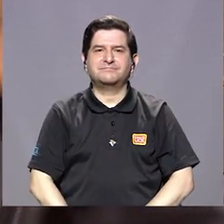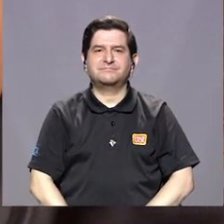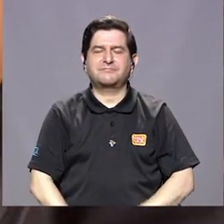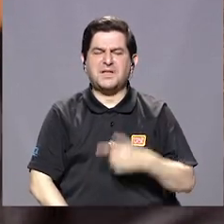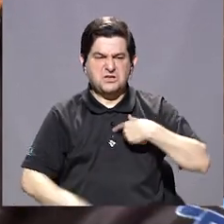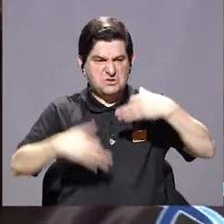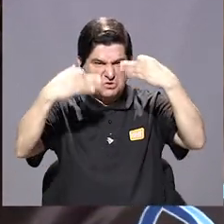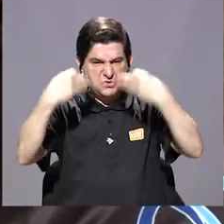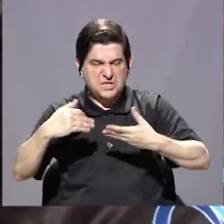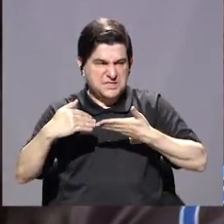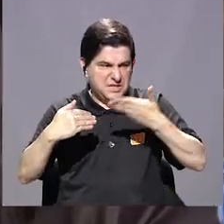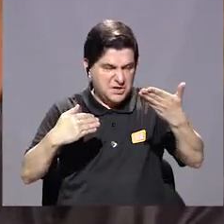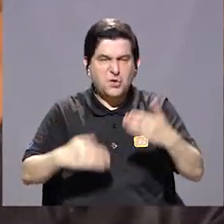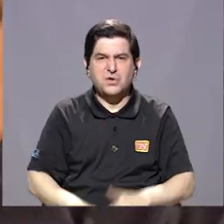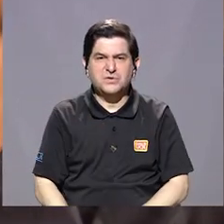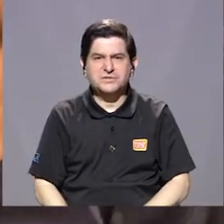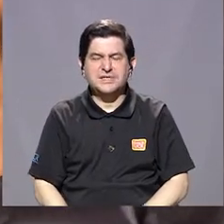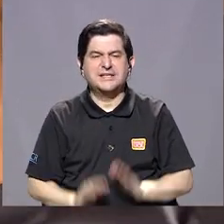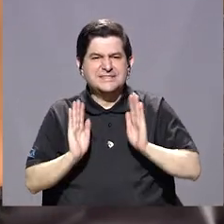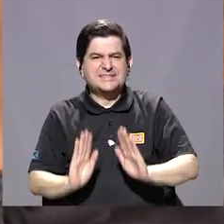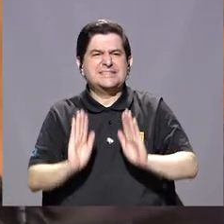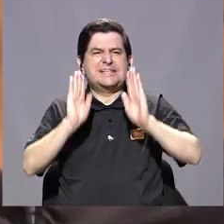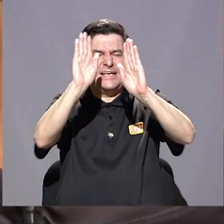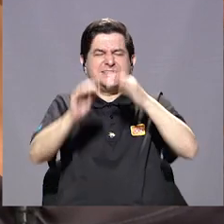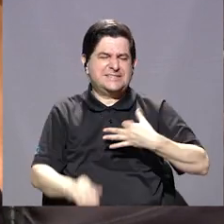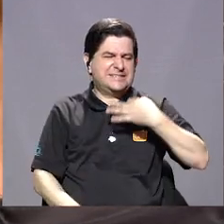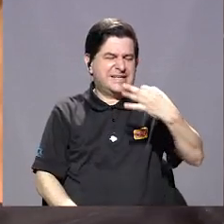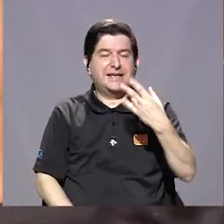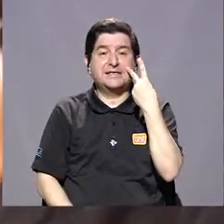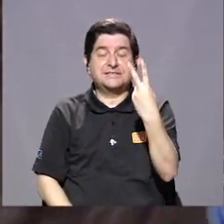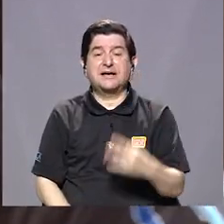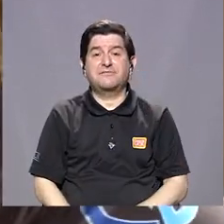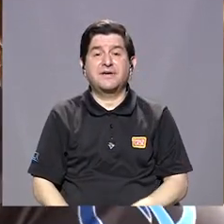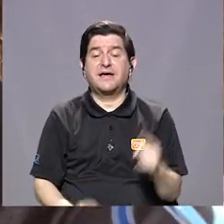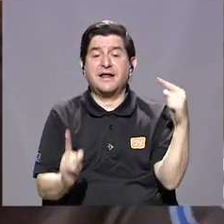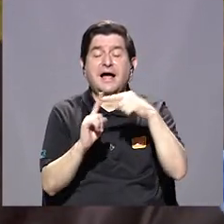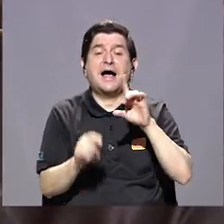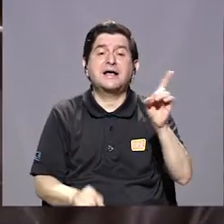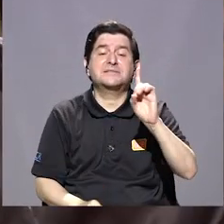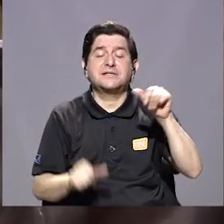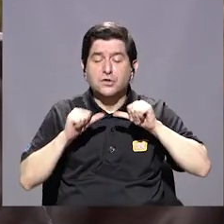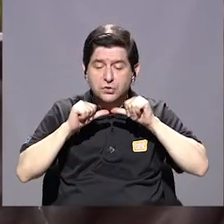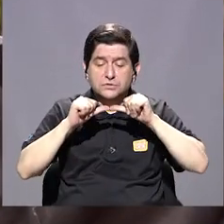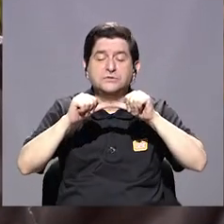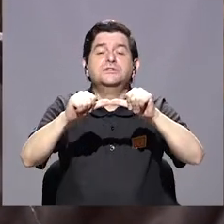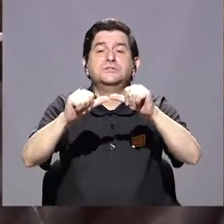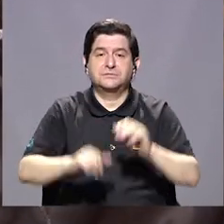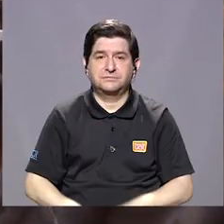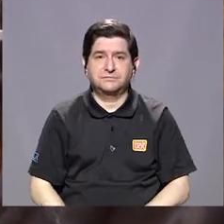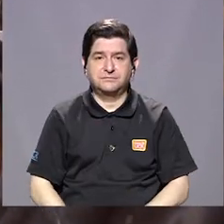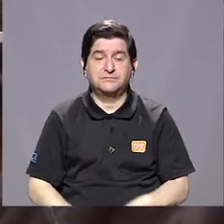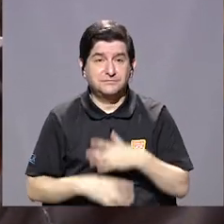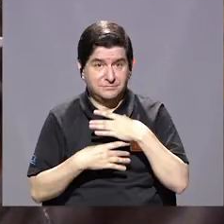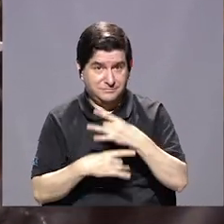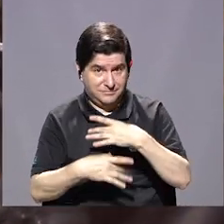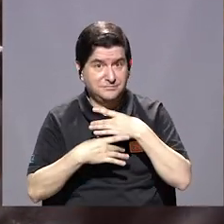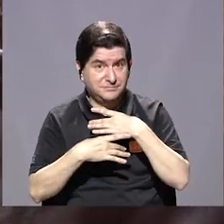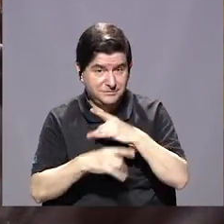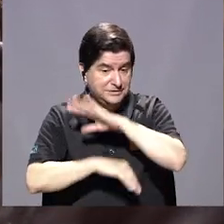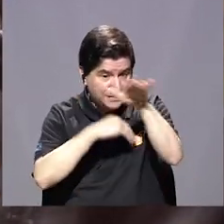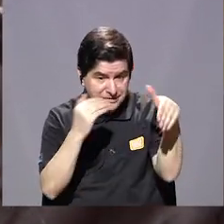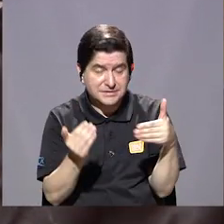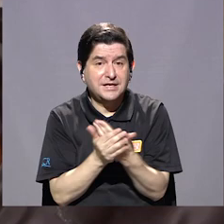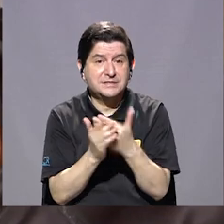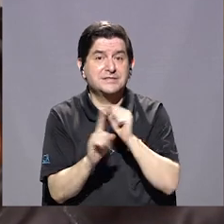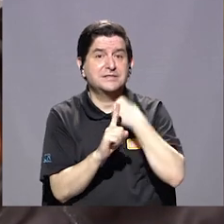decidí hacer las cosas con excelencia cada día para ver hasta dónde esa excelencia podía llevarme. Y lo interesante de todo